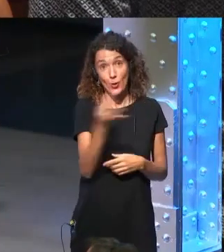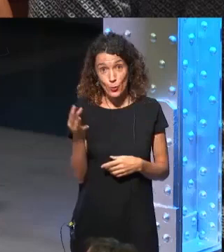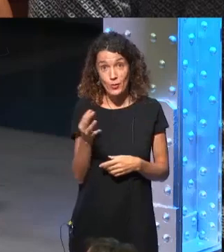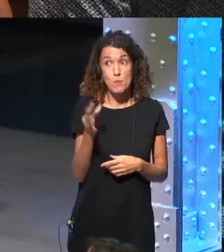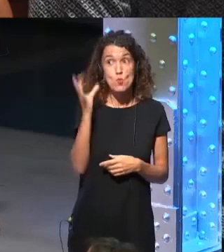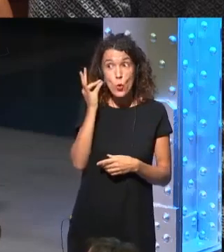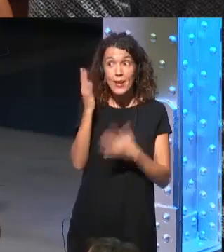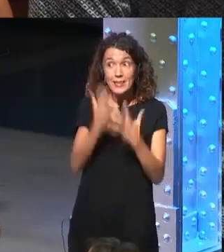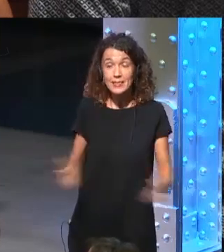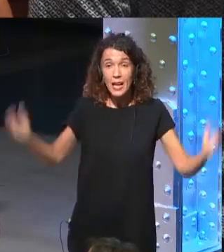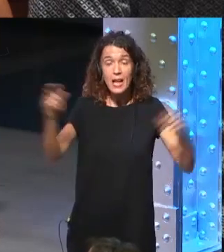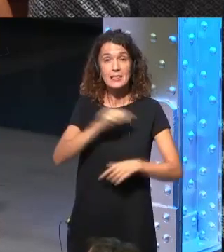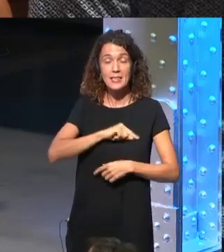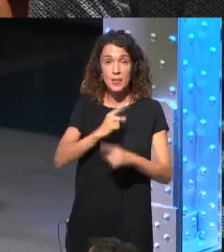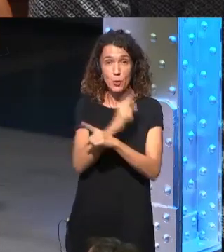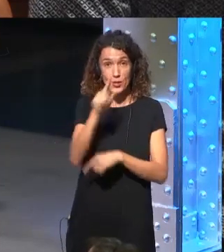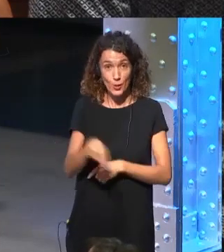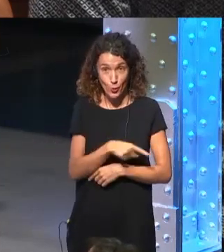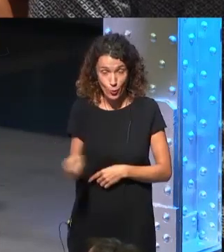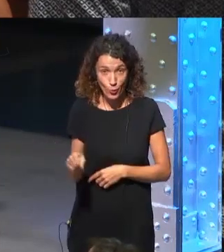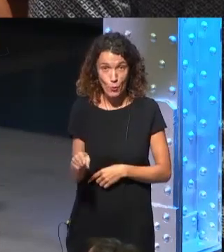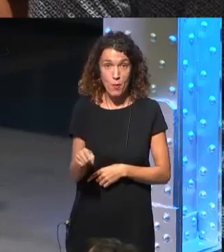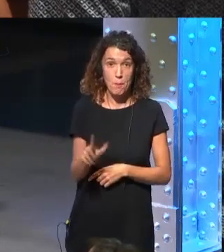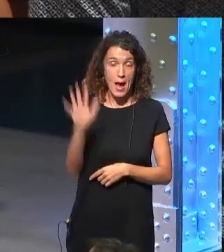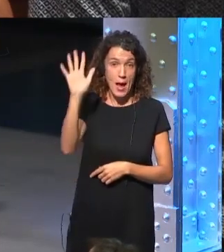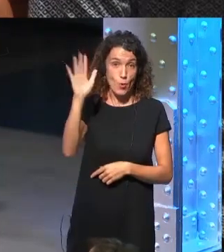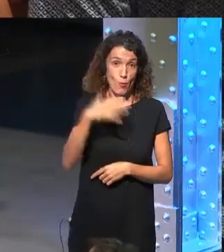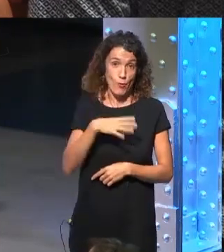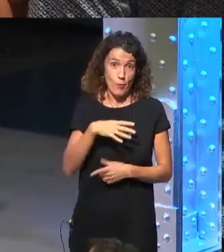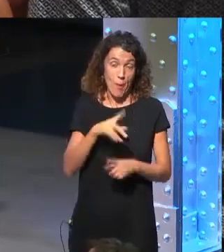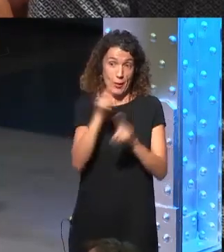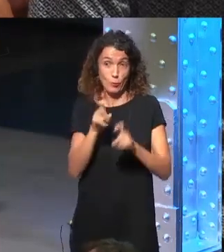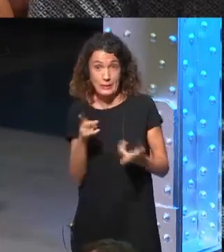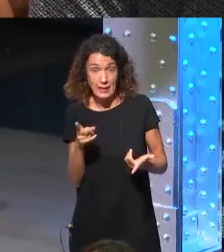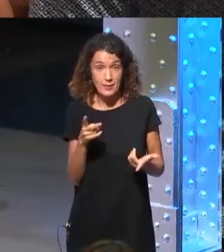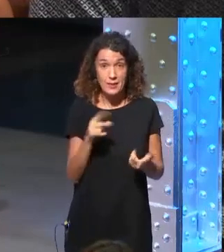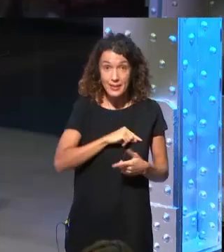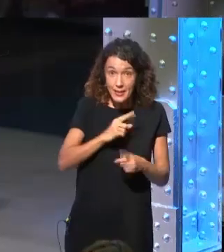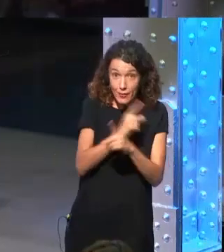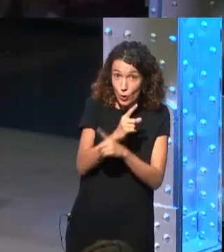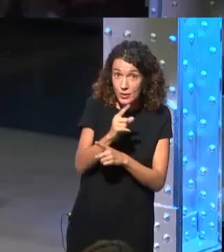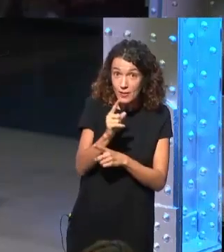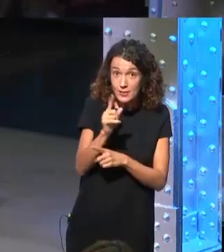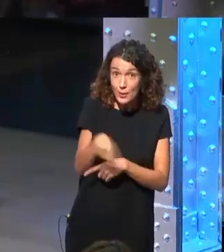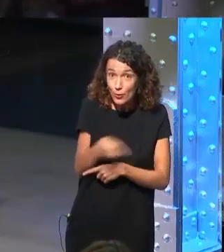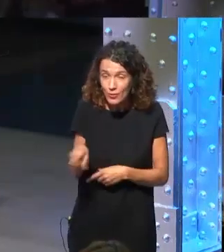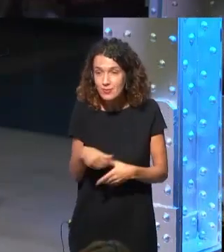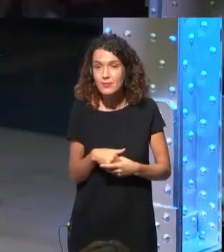las mujeres de la sala se siente nerviosa en el sentido de levantar la mano y plantear alguna pregunta. Sí, se sienten.